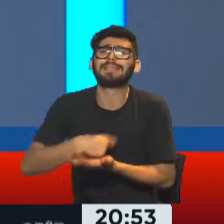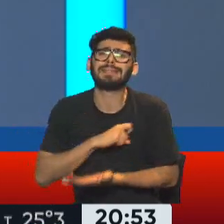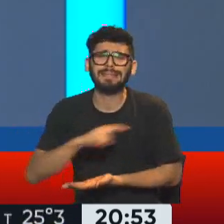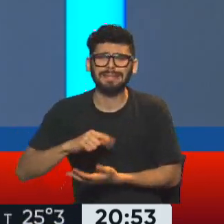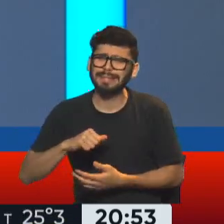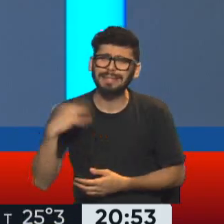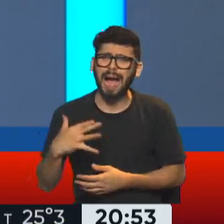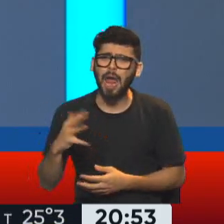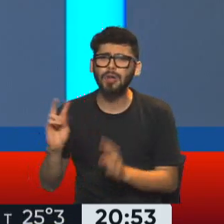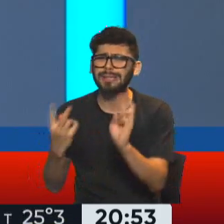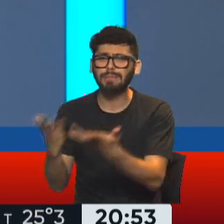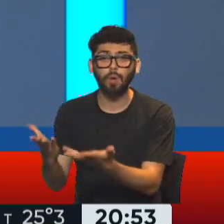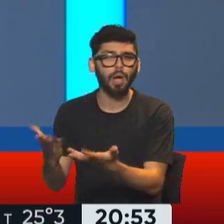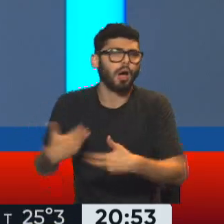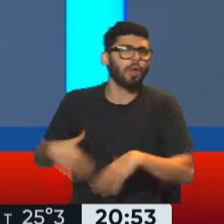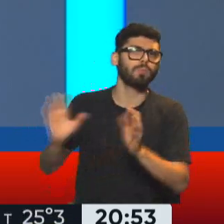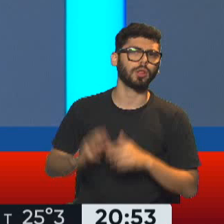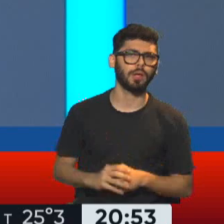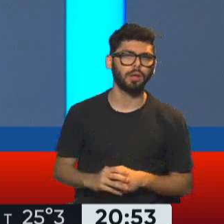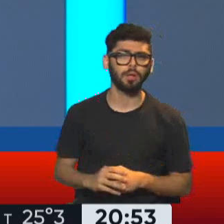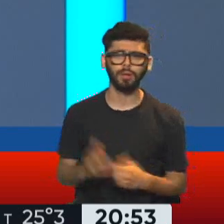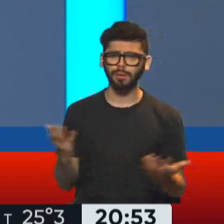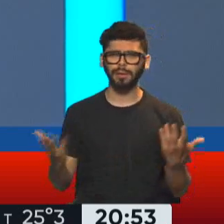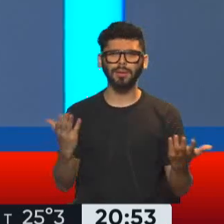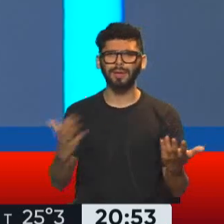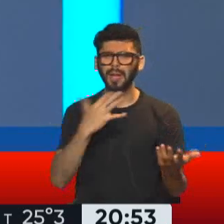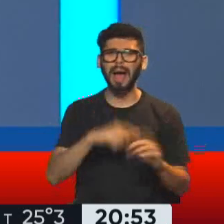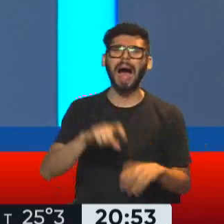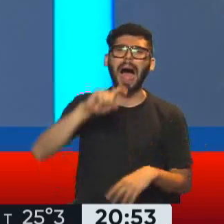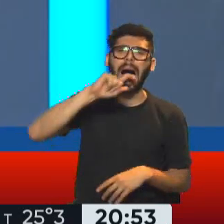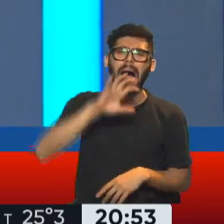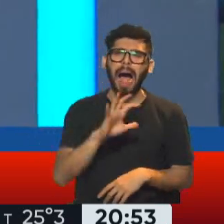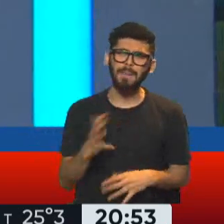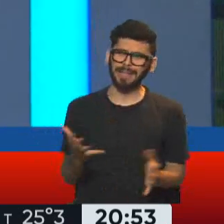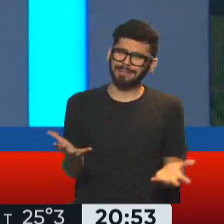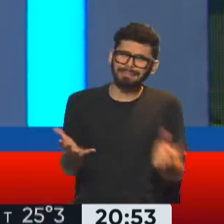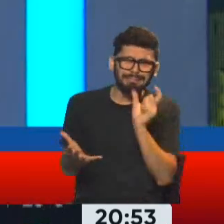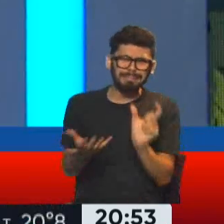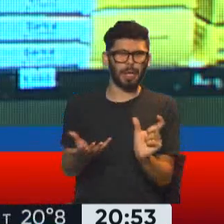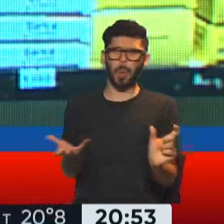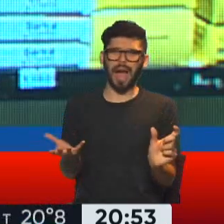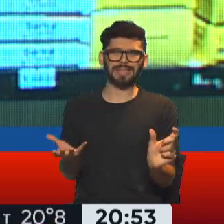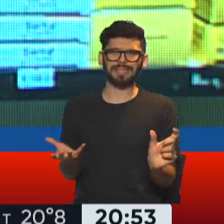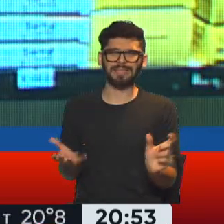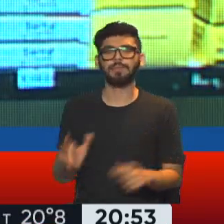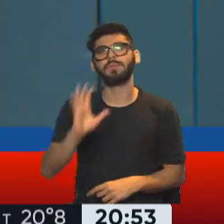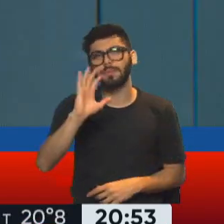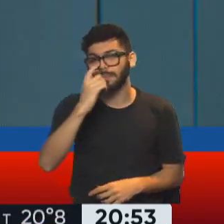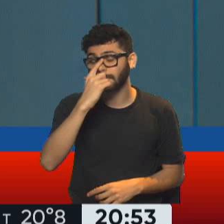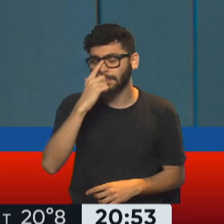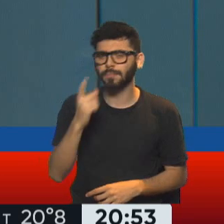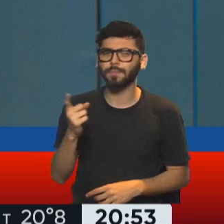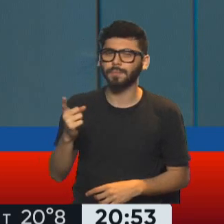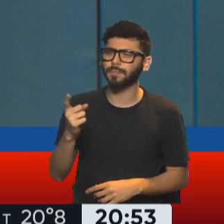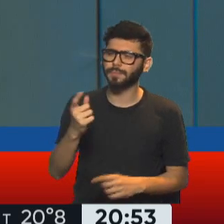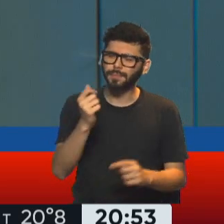una fortuna, eso no importa. Claro, eso, ¿Cuál es la eso palabra? no es, ¿Por qué no la está puesto palabra en términos de amenaza? ¿Por qué la palabra amenaza? Aparte hay una cosa, vos hablás con